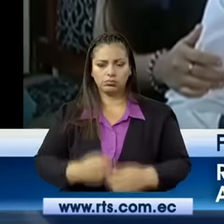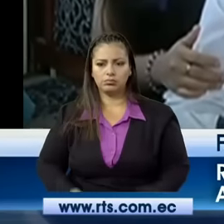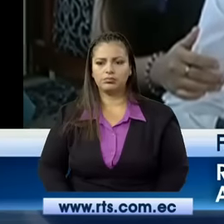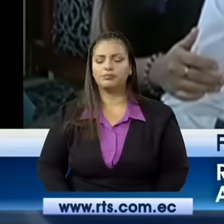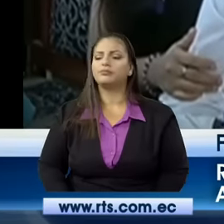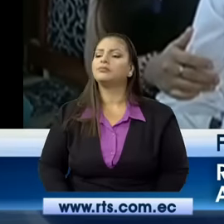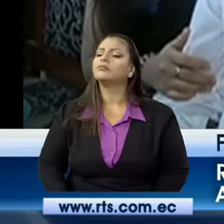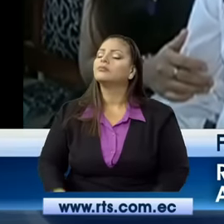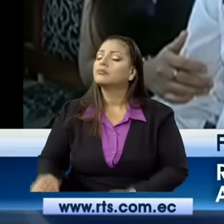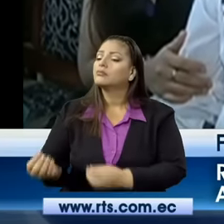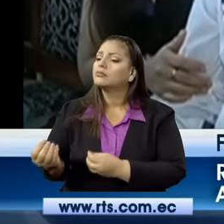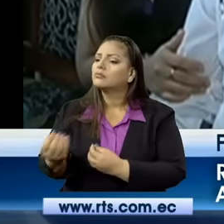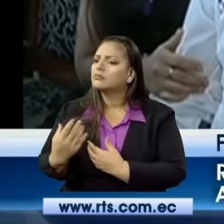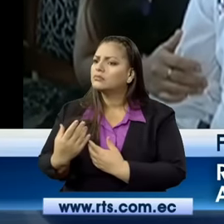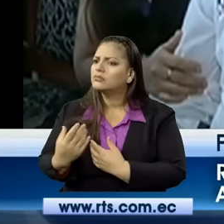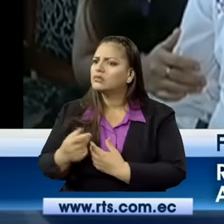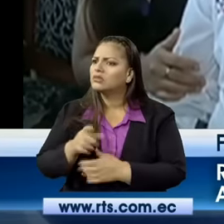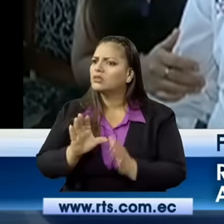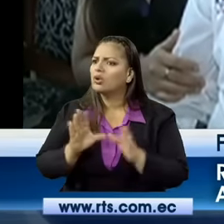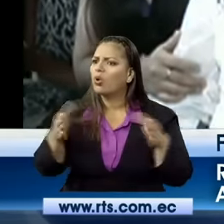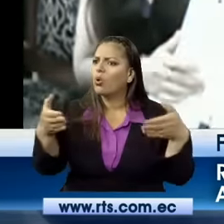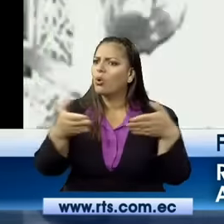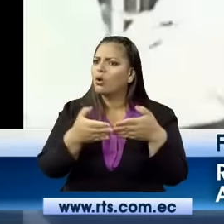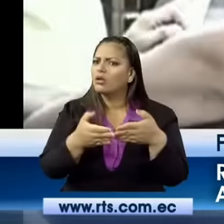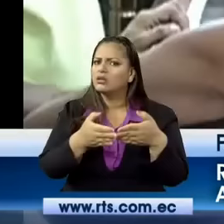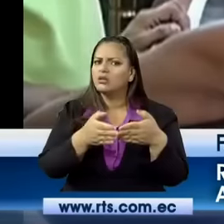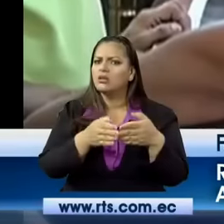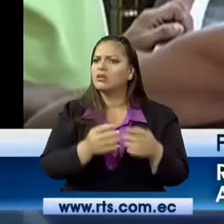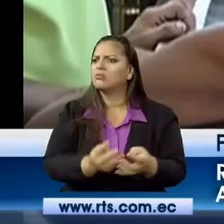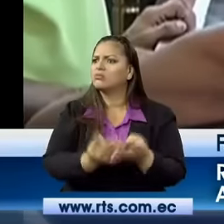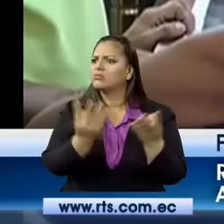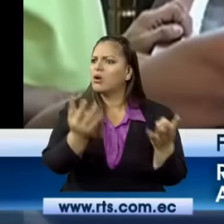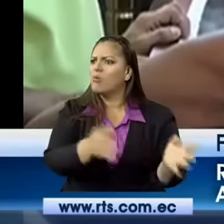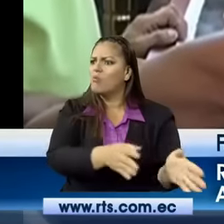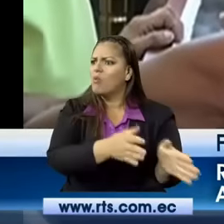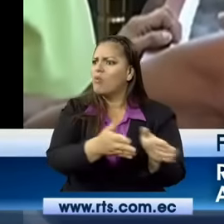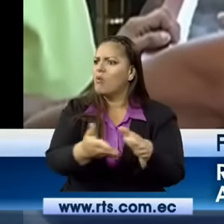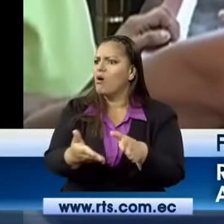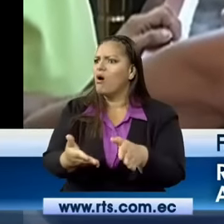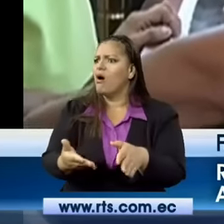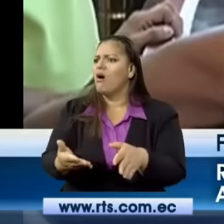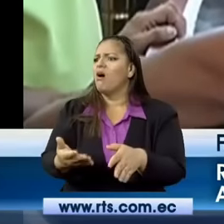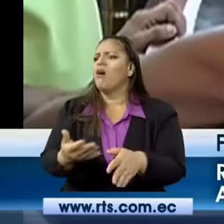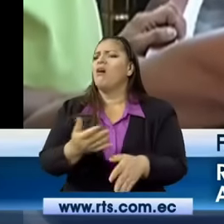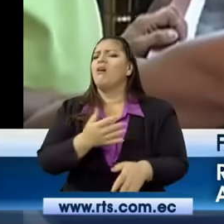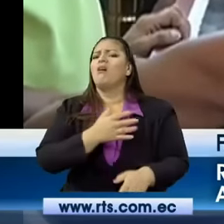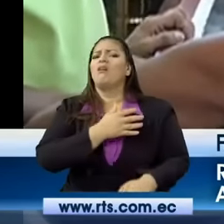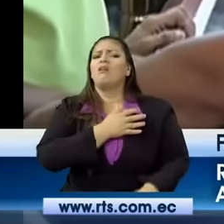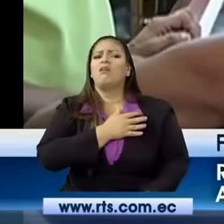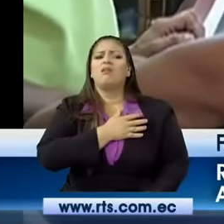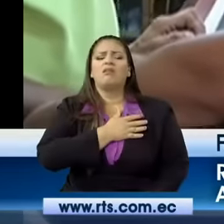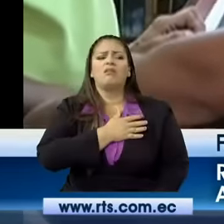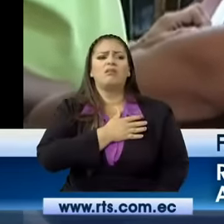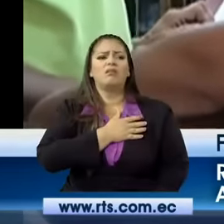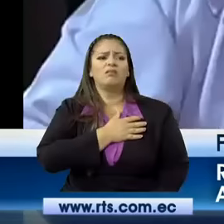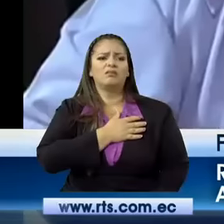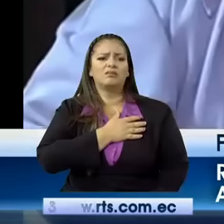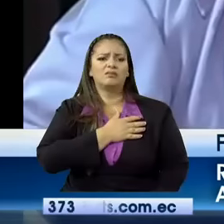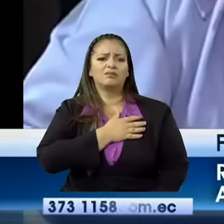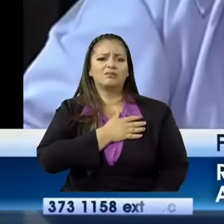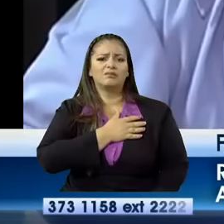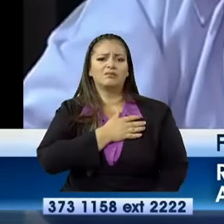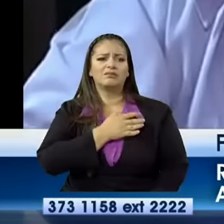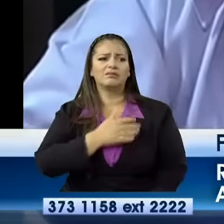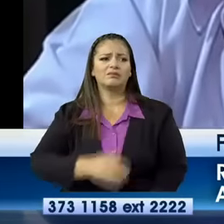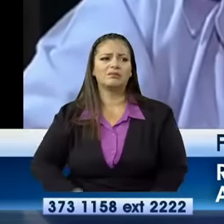hija nunca llegó a destino primero que encontramos fue y ya no nos fuimos a ningún otro lado Ahí nos qu